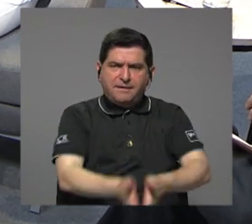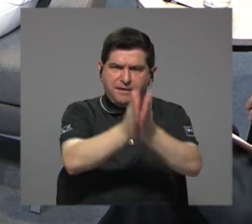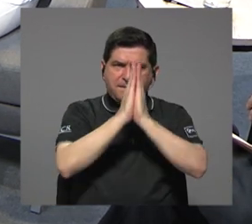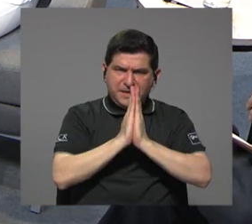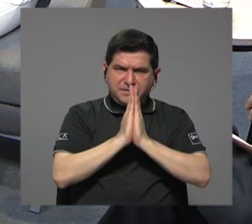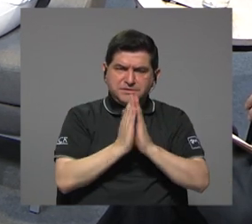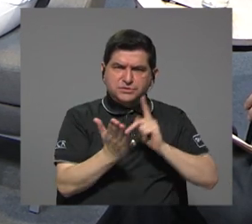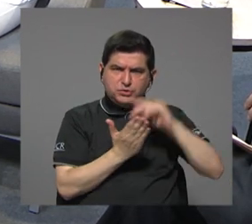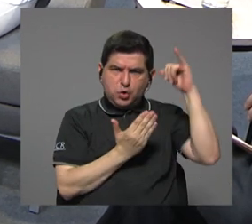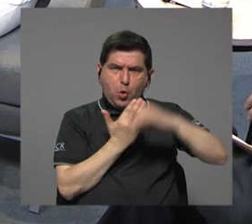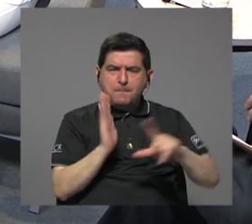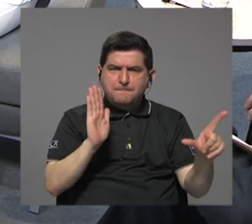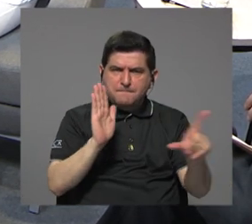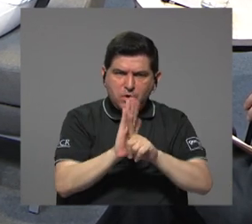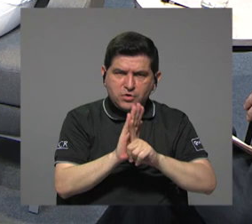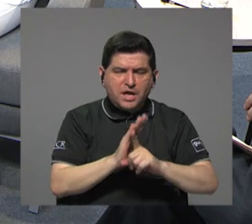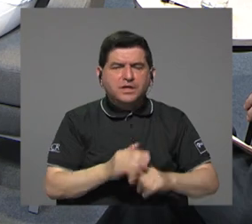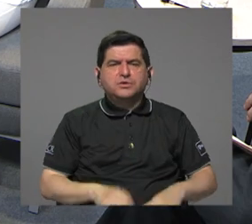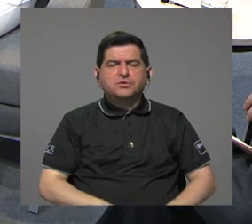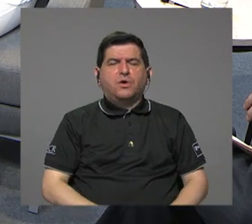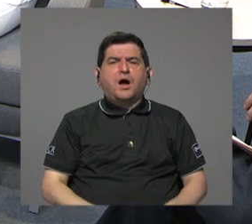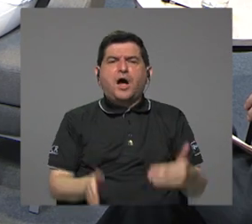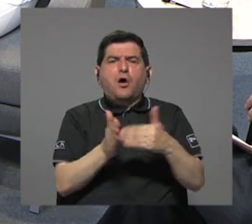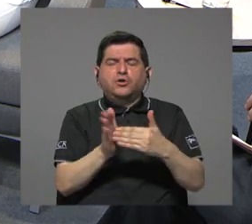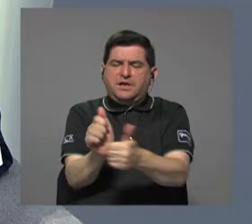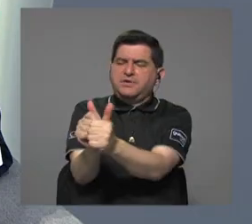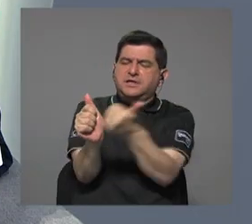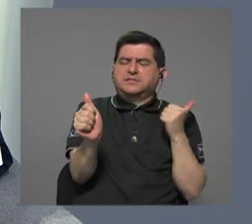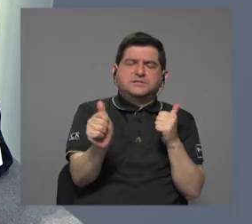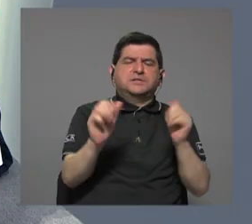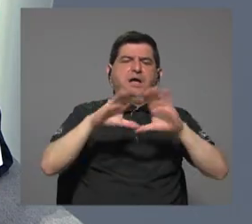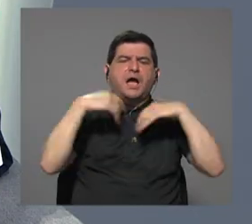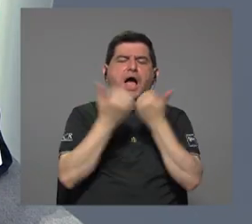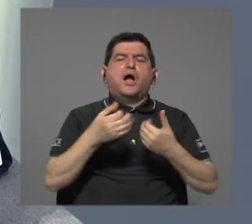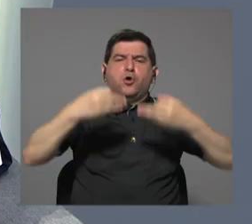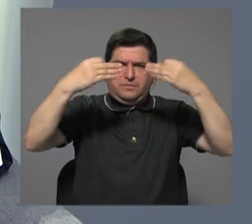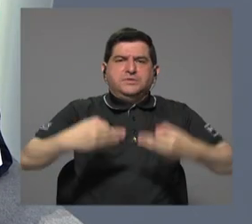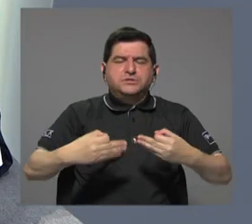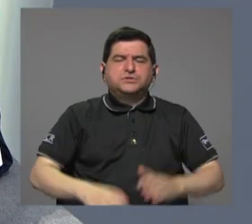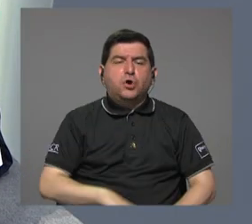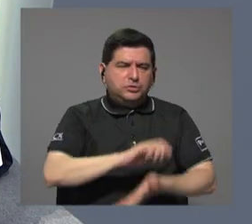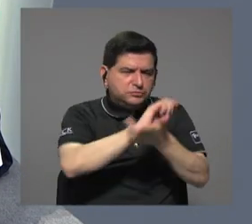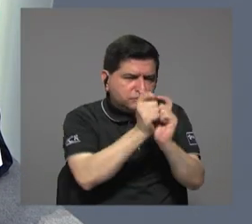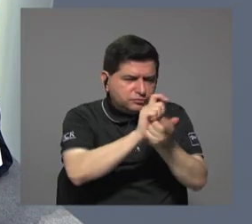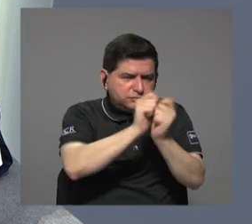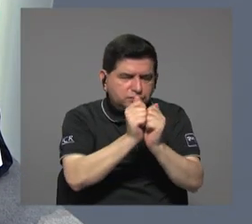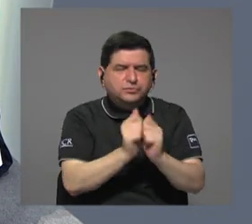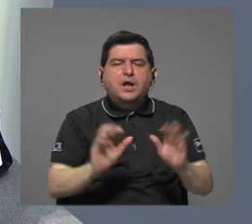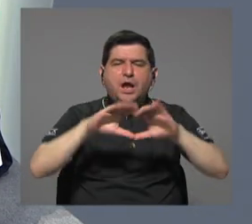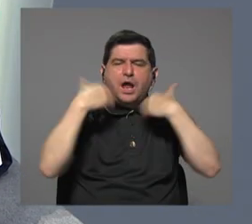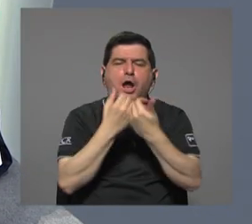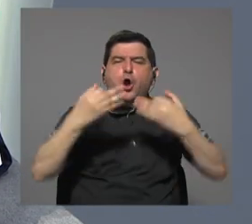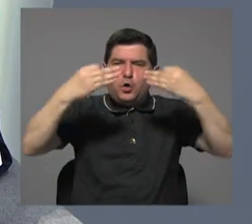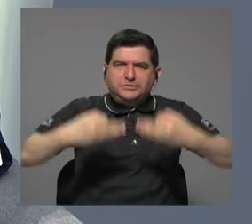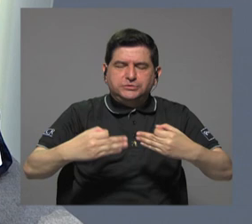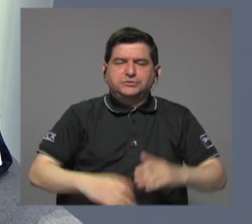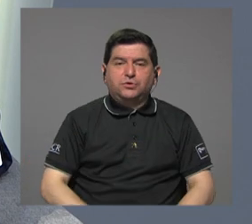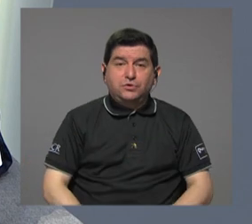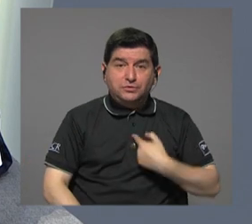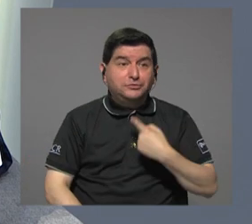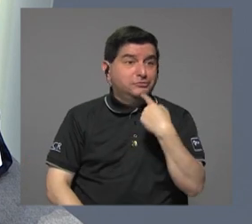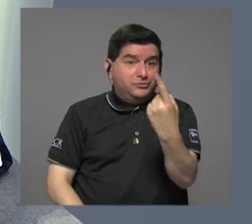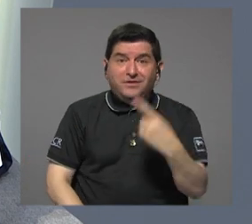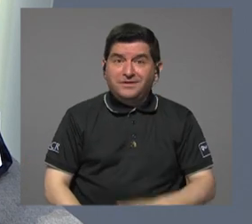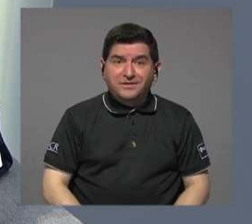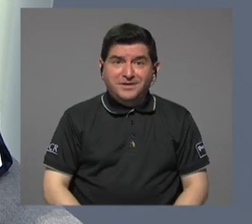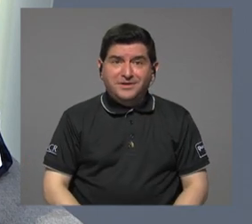para que ese proyecto de ley se devuelva a la comisión dictaminadora y se hagan algunas reformas desde la comisión dictaminadora por eso yo digo que